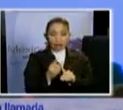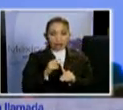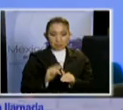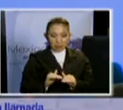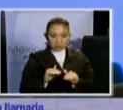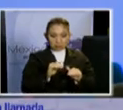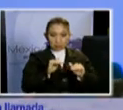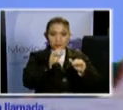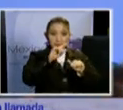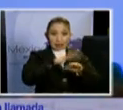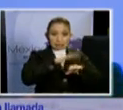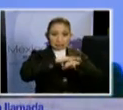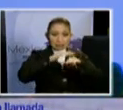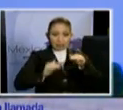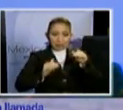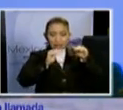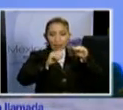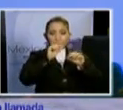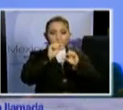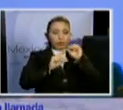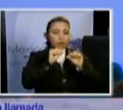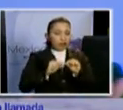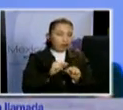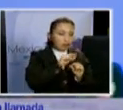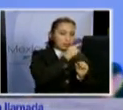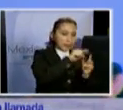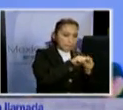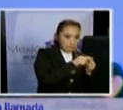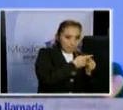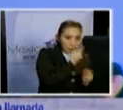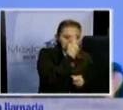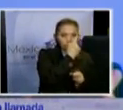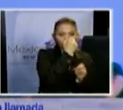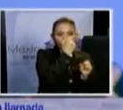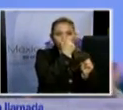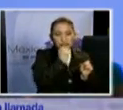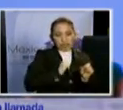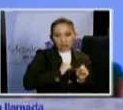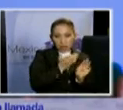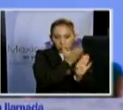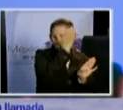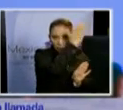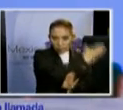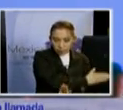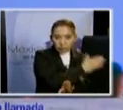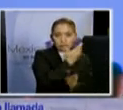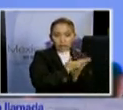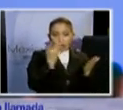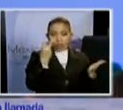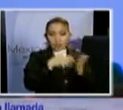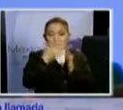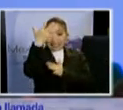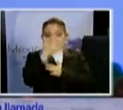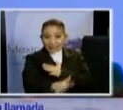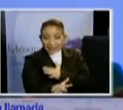ha aumentado, y este aumento en promedio desde principios del siglo pasado y ahora en el